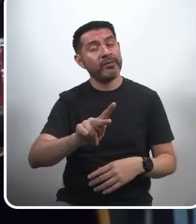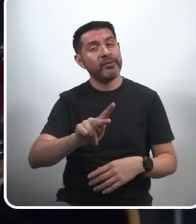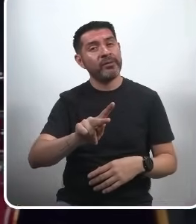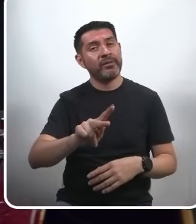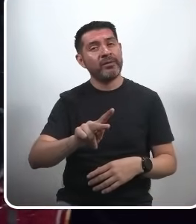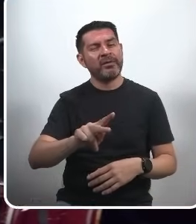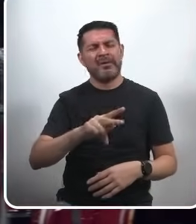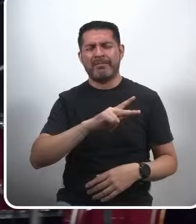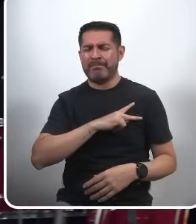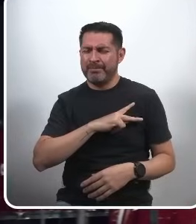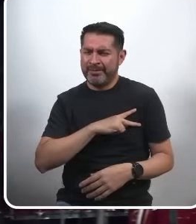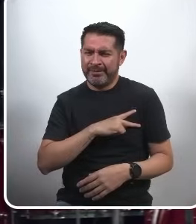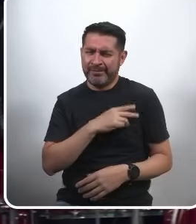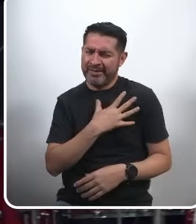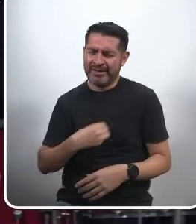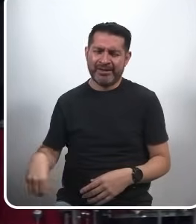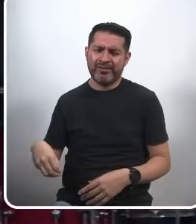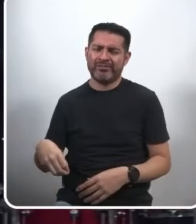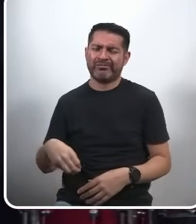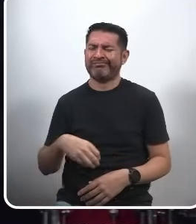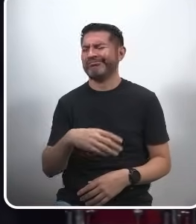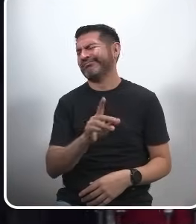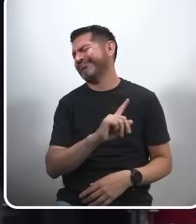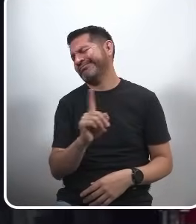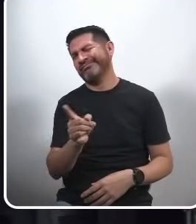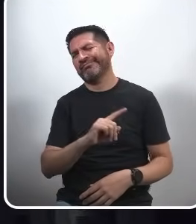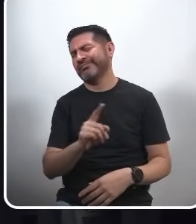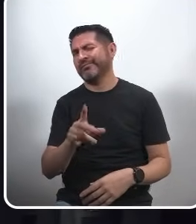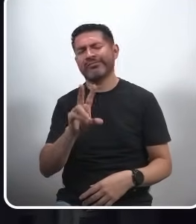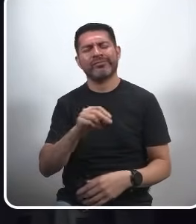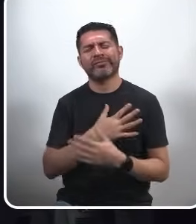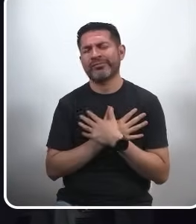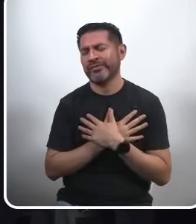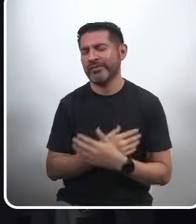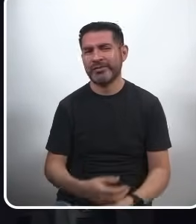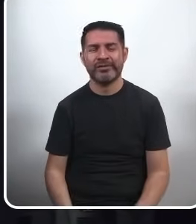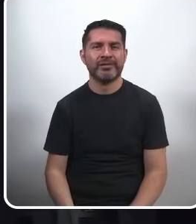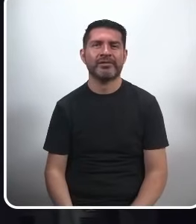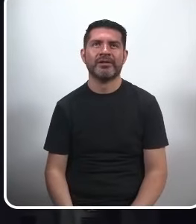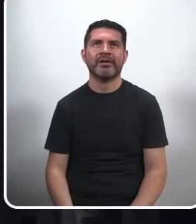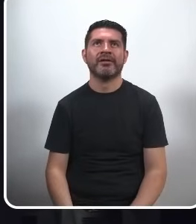No el que menciona en el libro que la cortó, de otro, pues llegó a tener otro, sí.